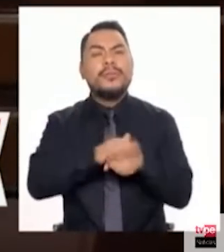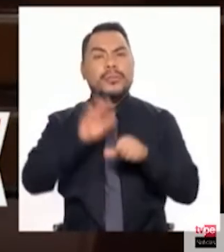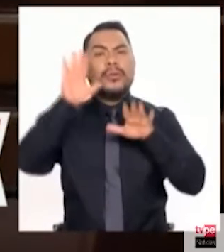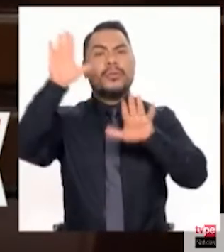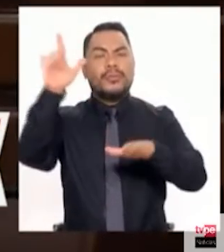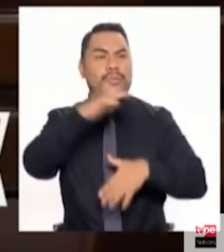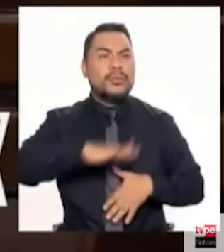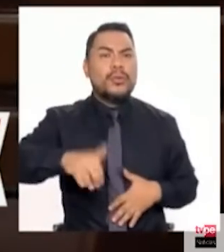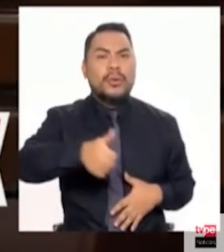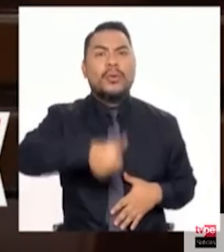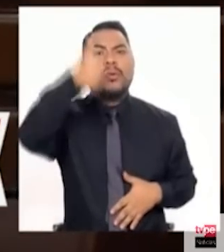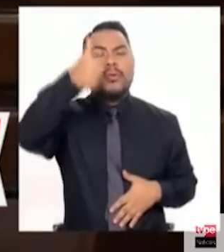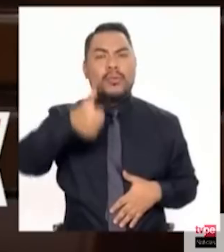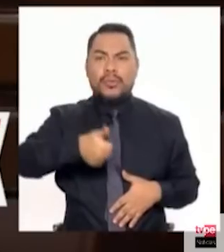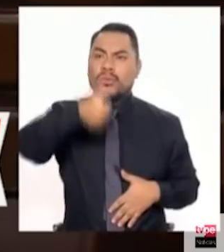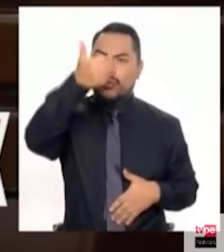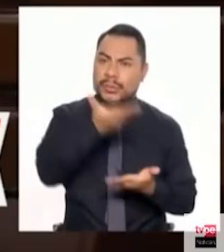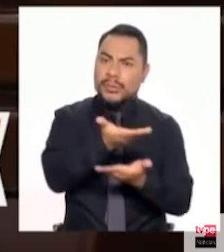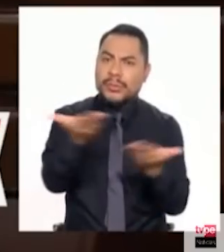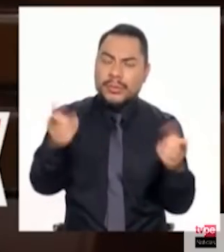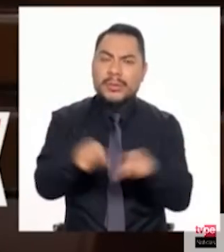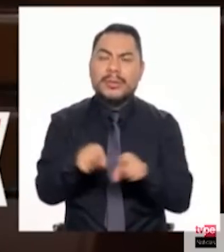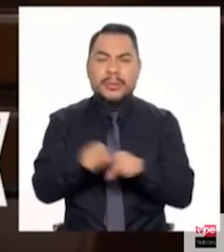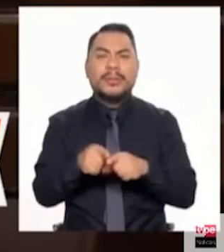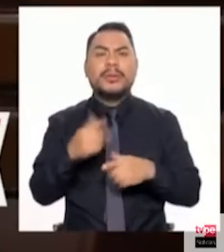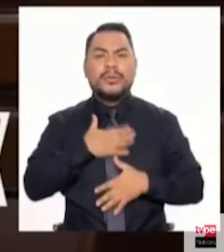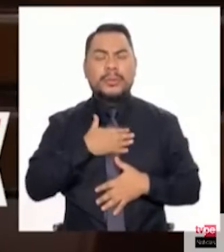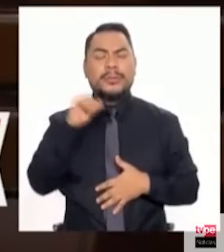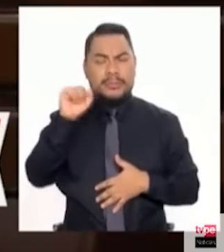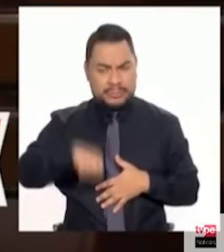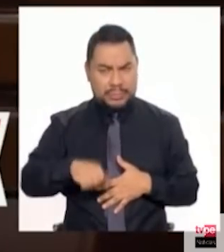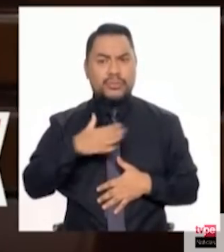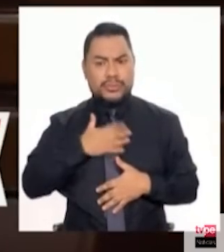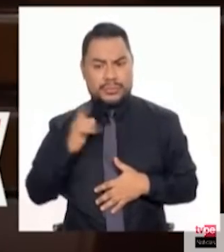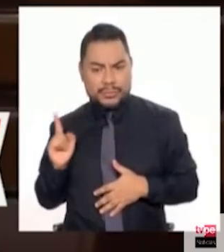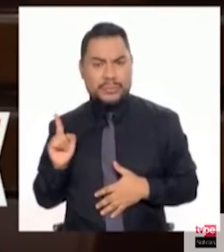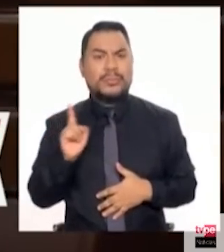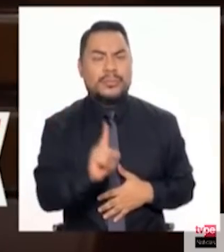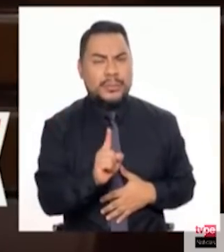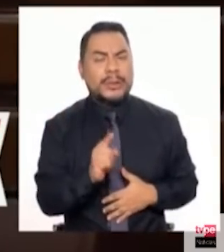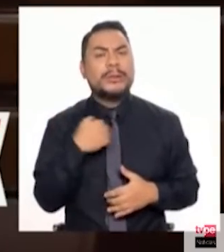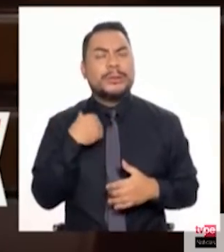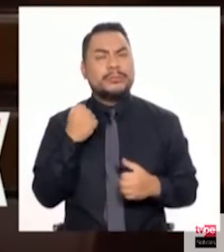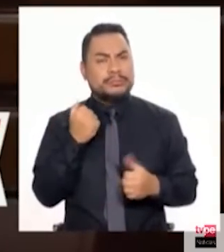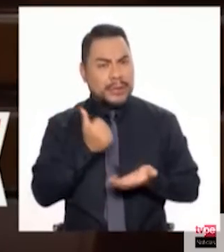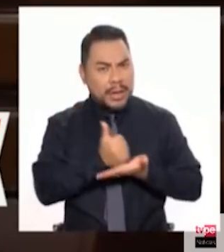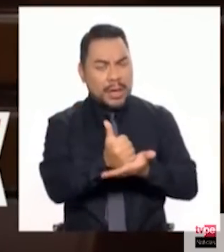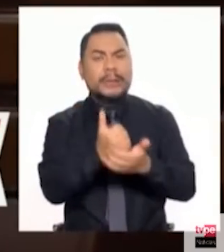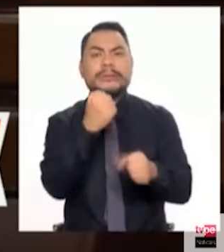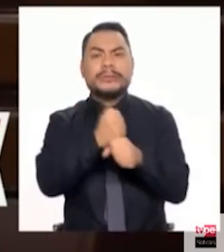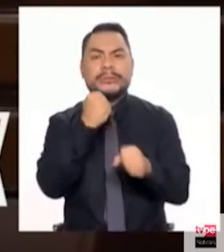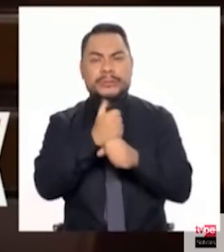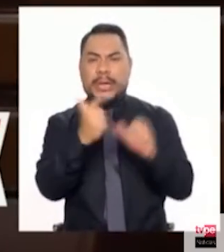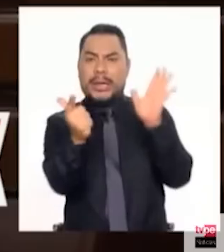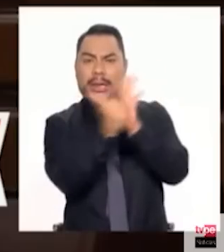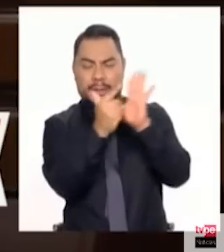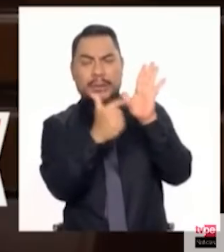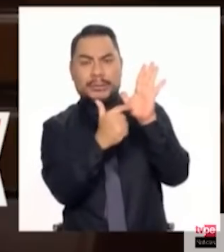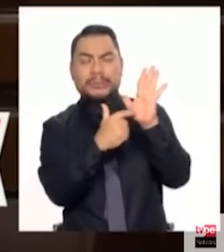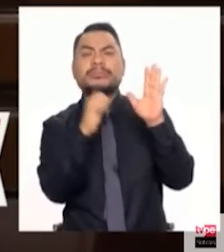funcionarios y autoridades de allanarme totalmente y cooperar con el trabajo que conforme a ley